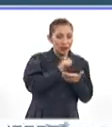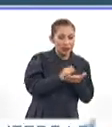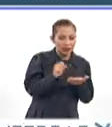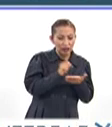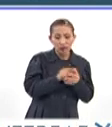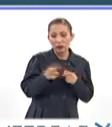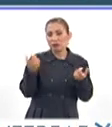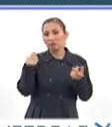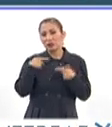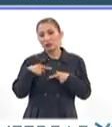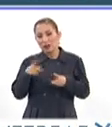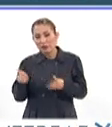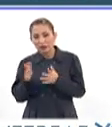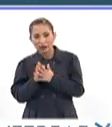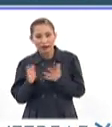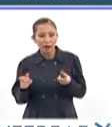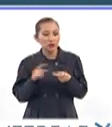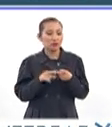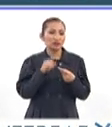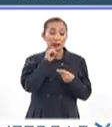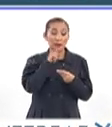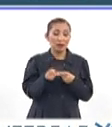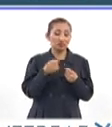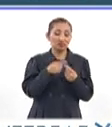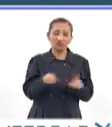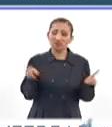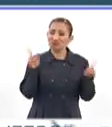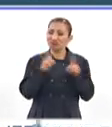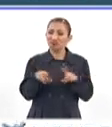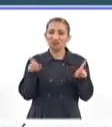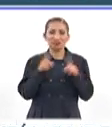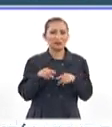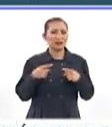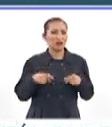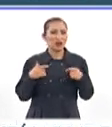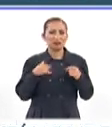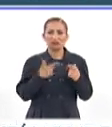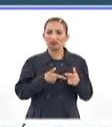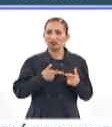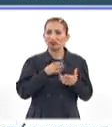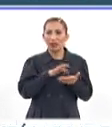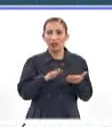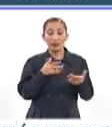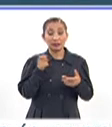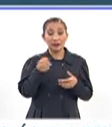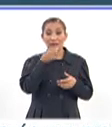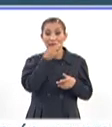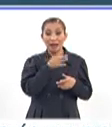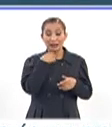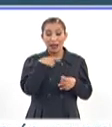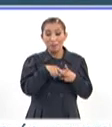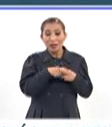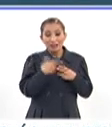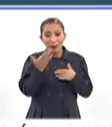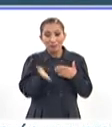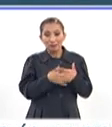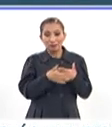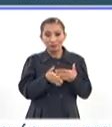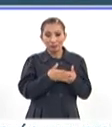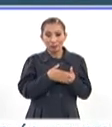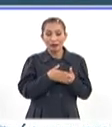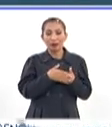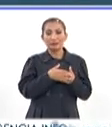escritores, editores y por supuesto infinidad de lectores. Así que pues es una fiesta que está a punto de iniciar, Ana